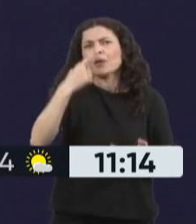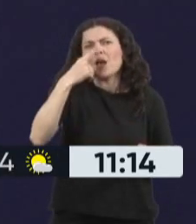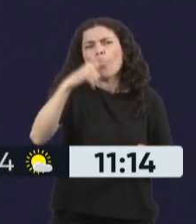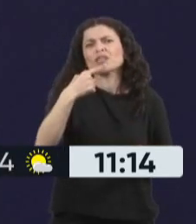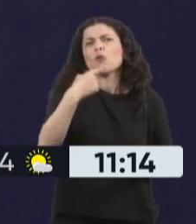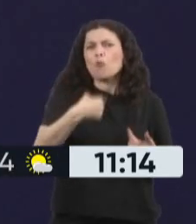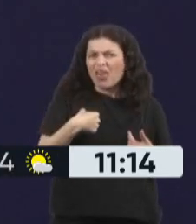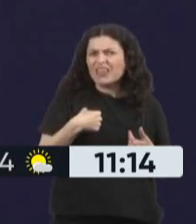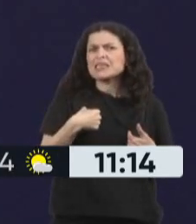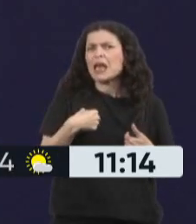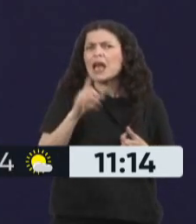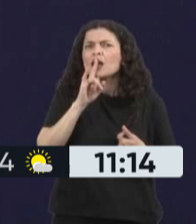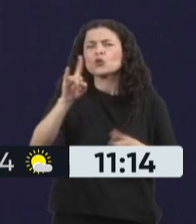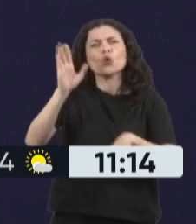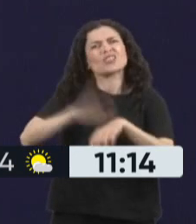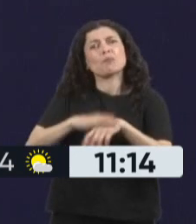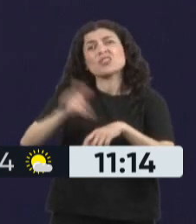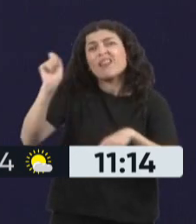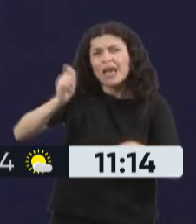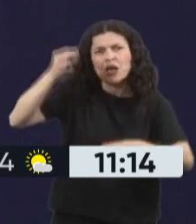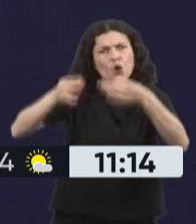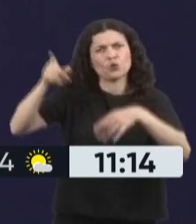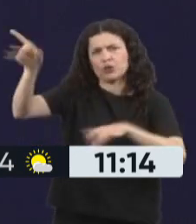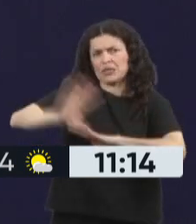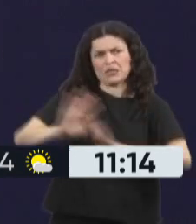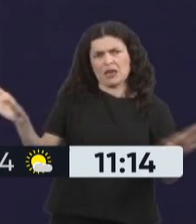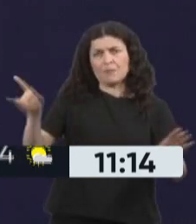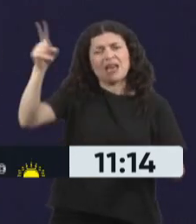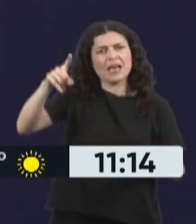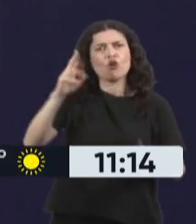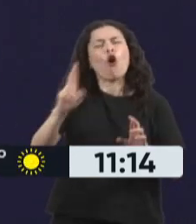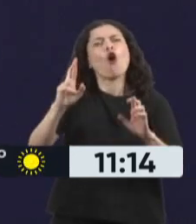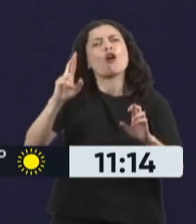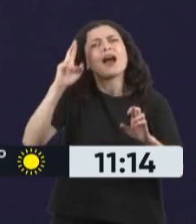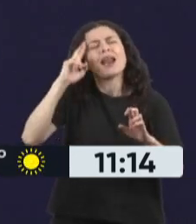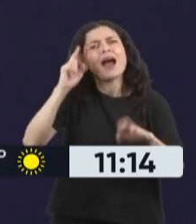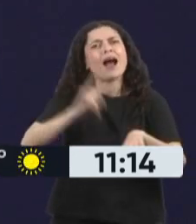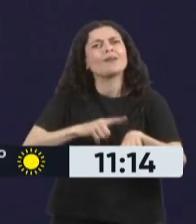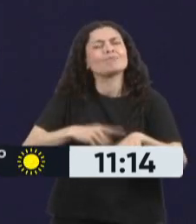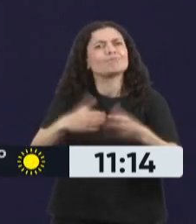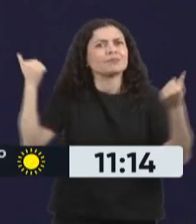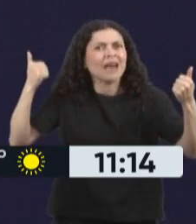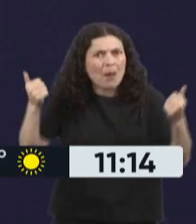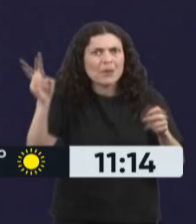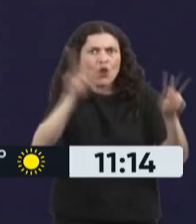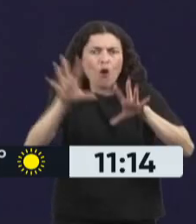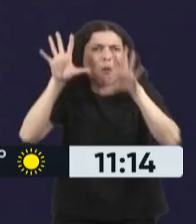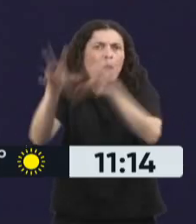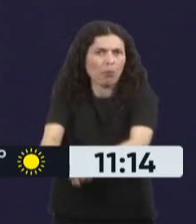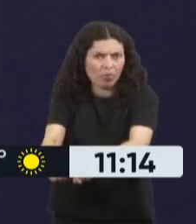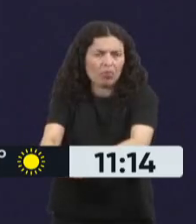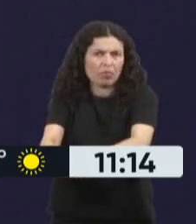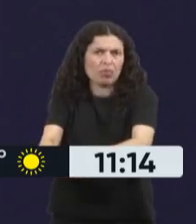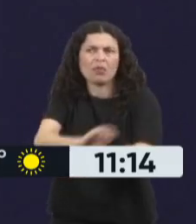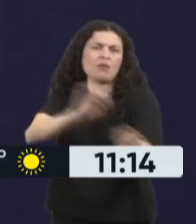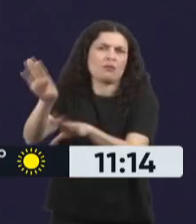encargando la justicia. Ojalá que, por supuesto, que actúen rápido y efectivamente se lo ubique y pague